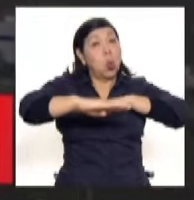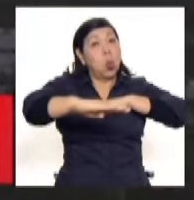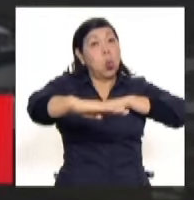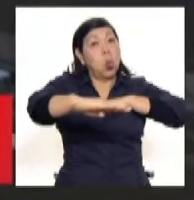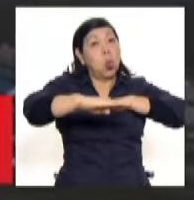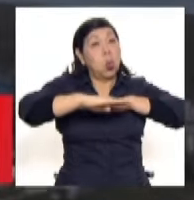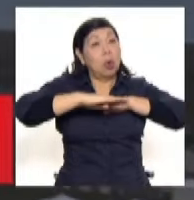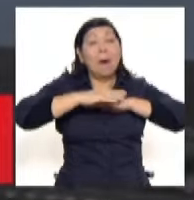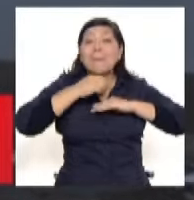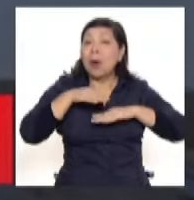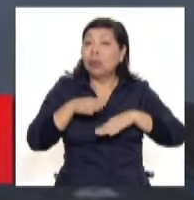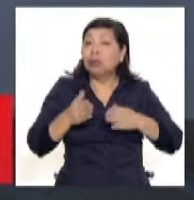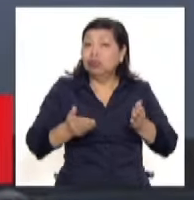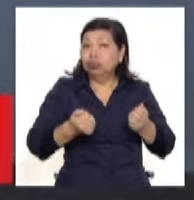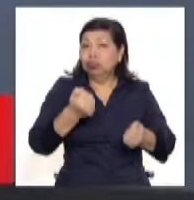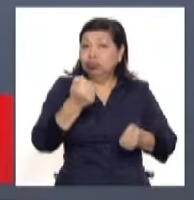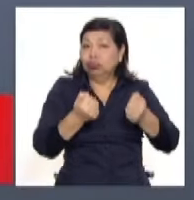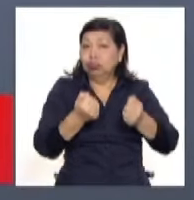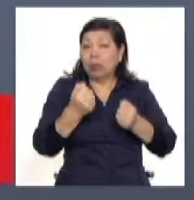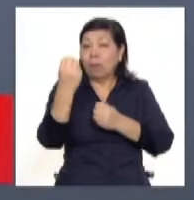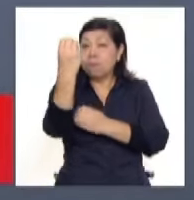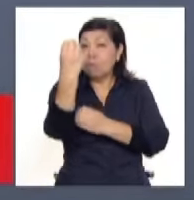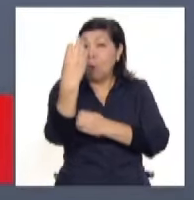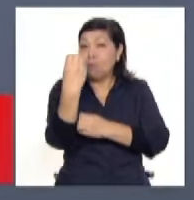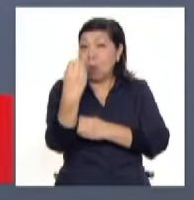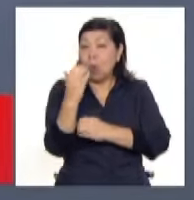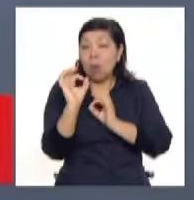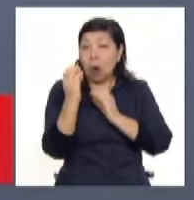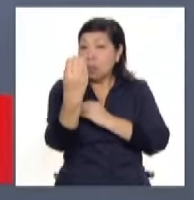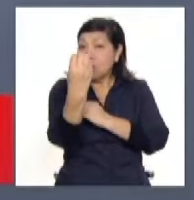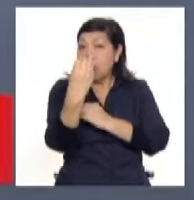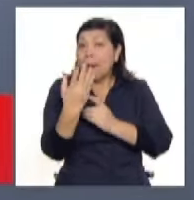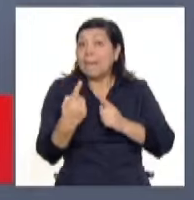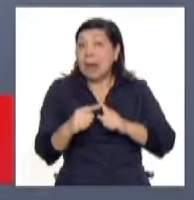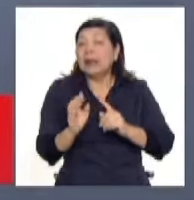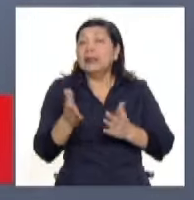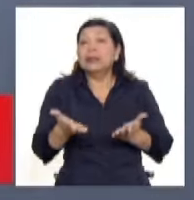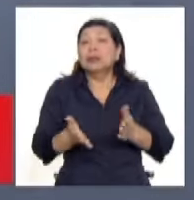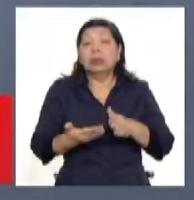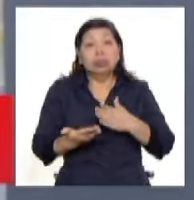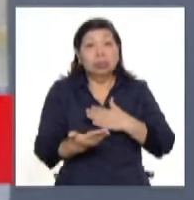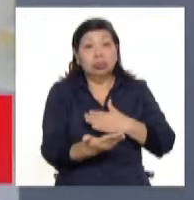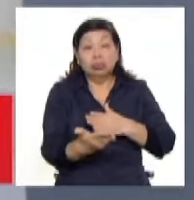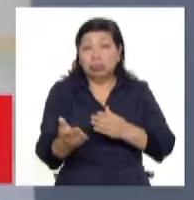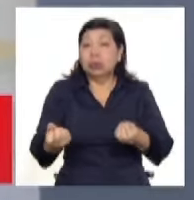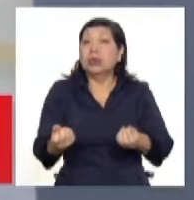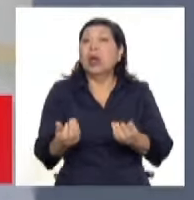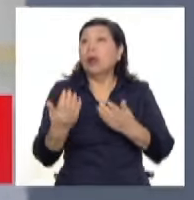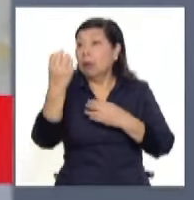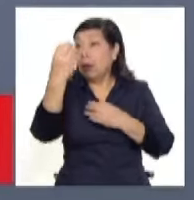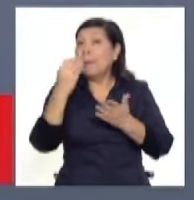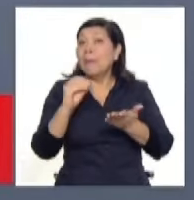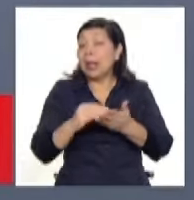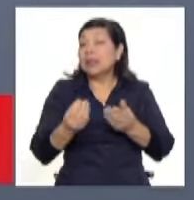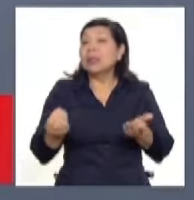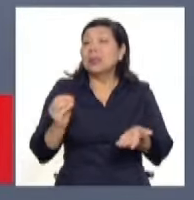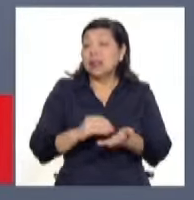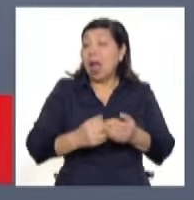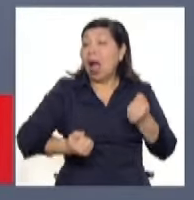una señalización, vamos a tener semáforos sincronizados que le van a dar preferencia de pase a donde hay más flujo